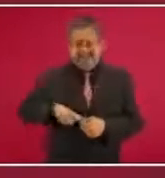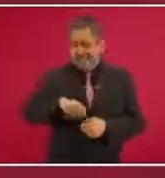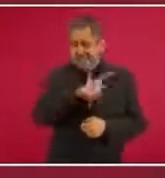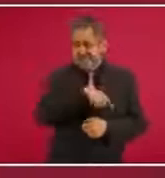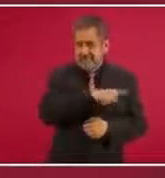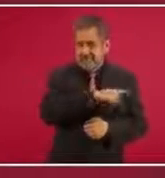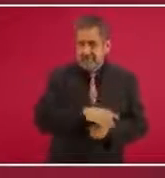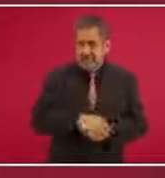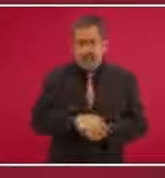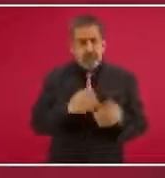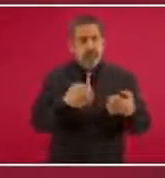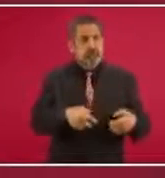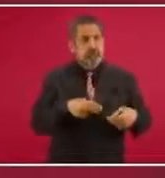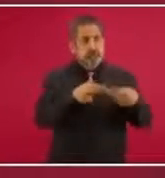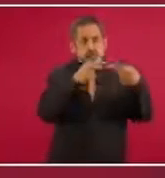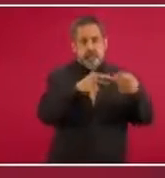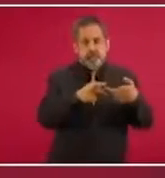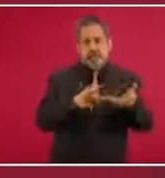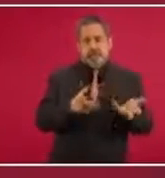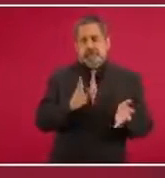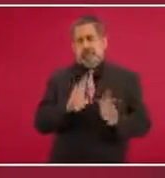se aplican estos